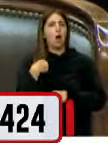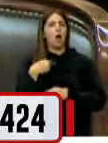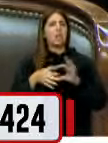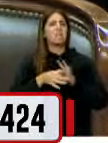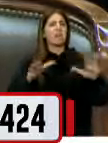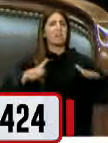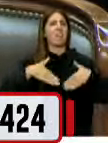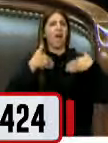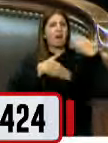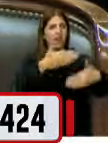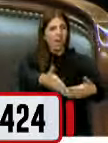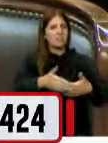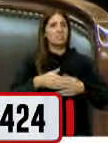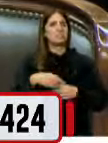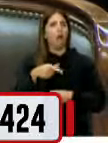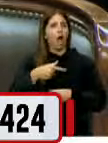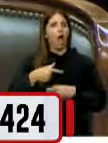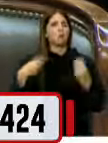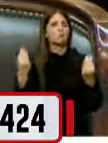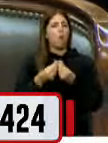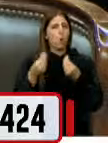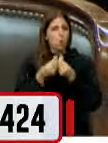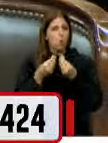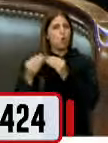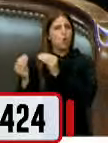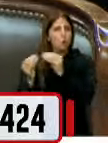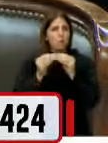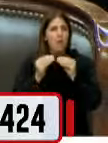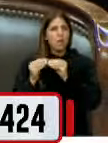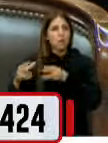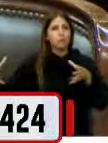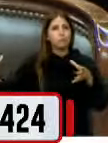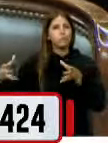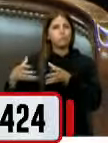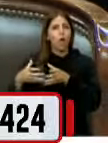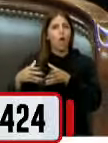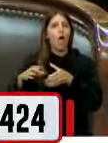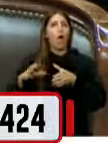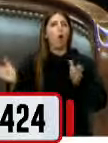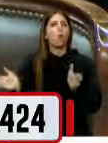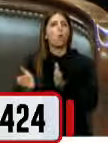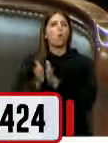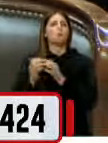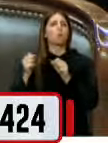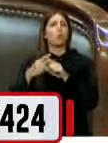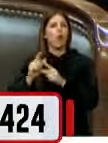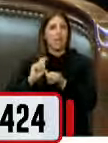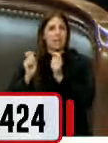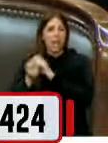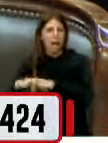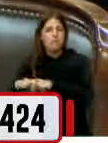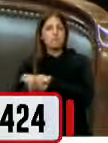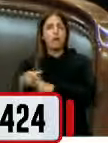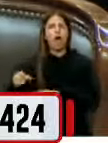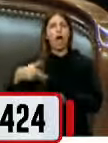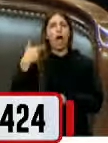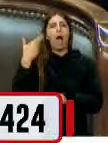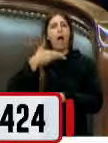Nos están haciendo morir de hambre a los jubilados. ¿Eh? La reforma laboral la van a